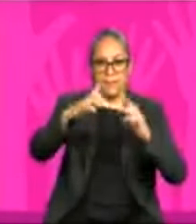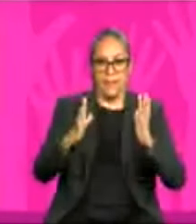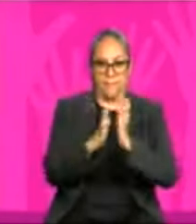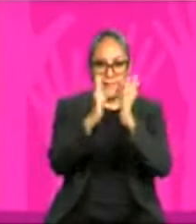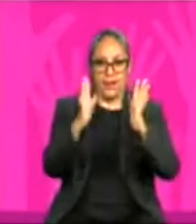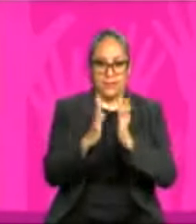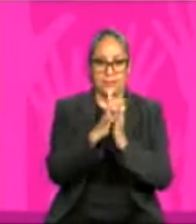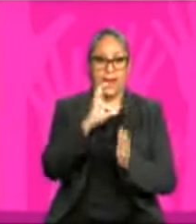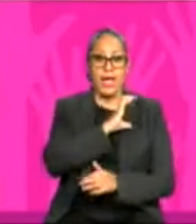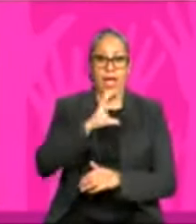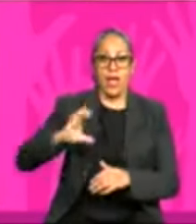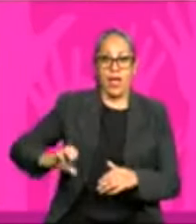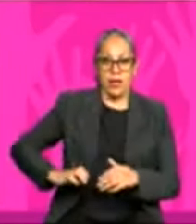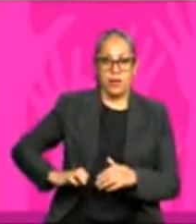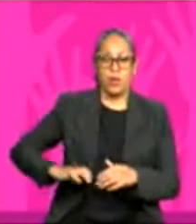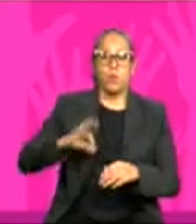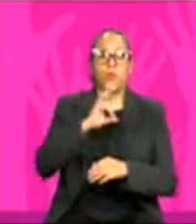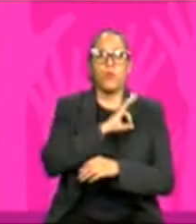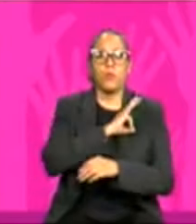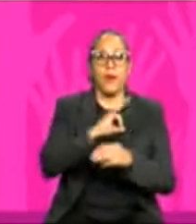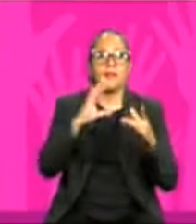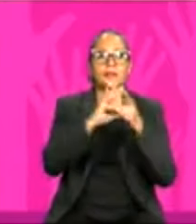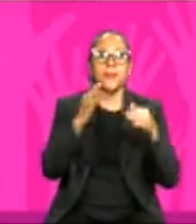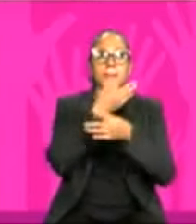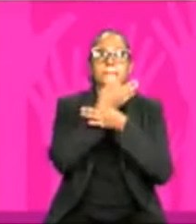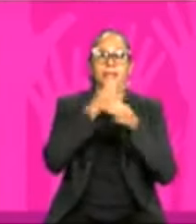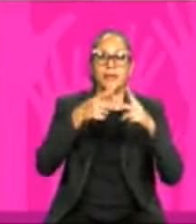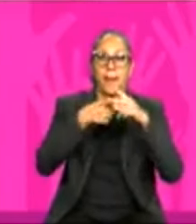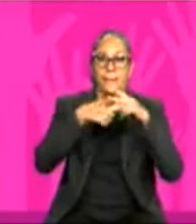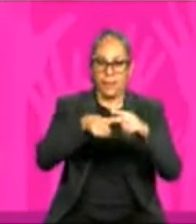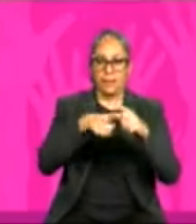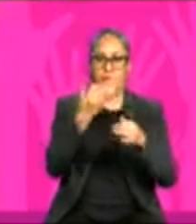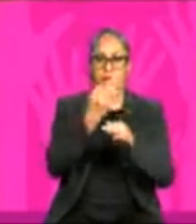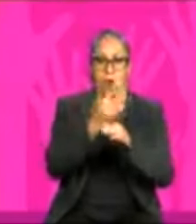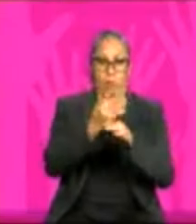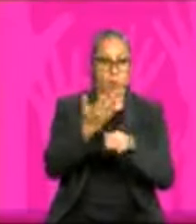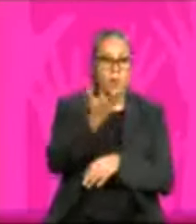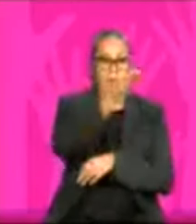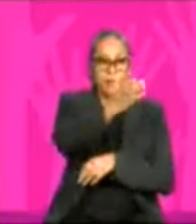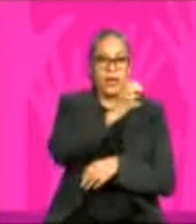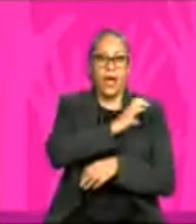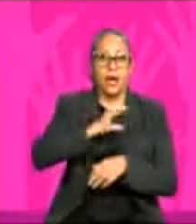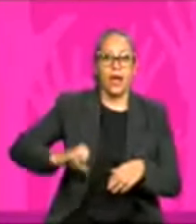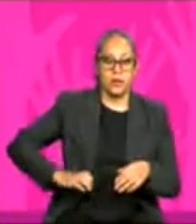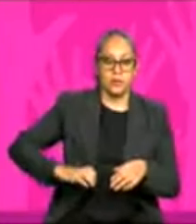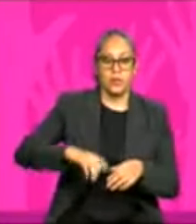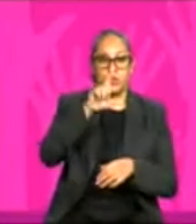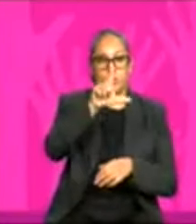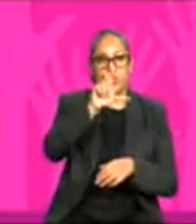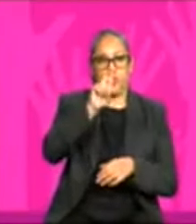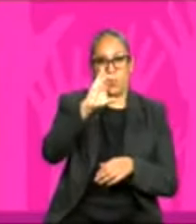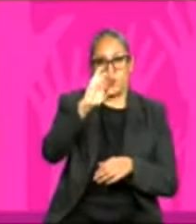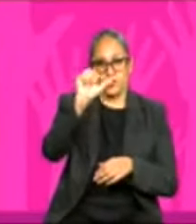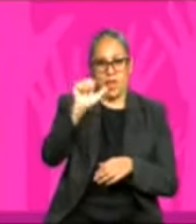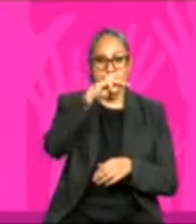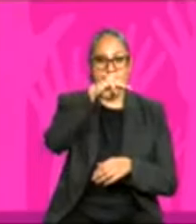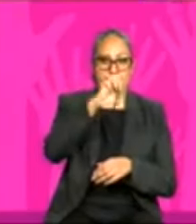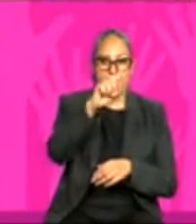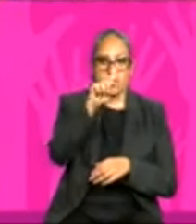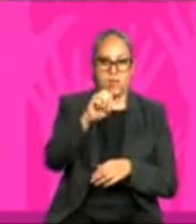la que las candidatas van a dar un mensaje inicial. Tiene el uso de la palabra la candidata Lucía Mesa Guzmán con un tiempo